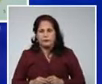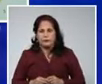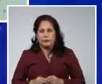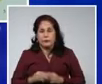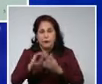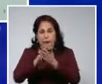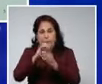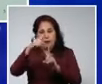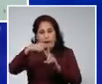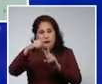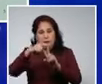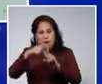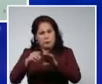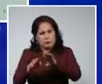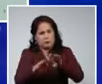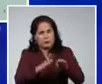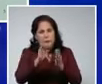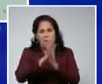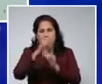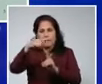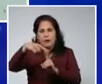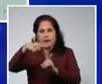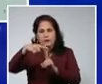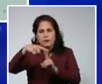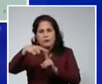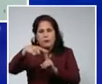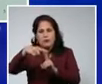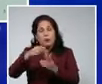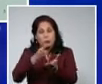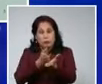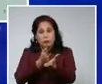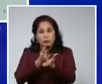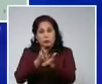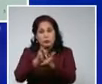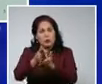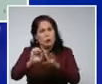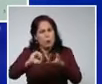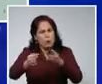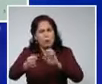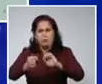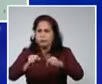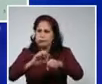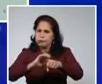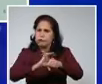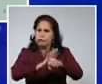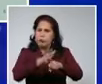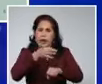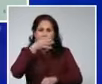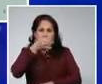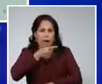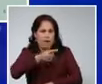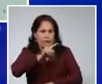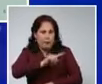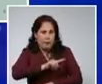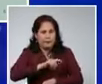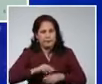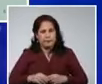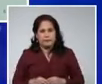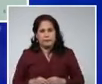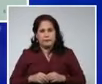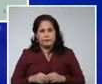Matanza, provincia que mantiene un control de la enfermedad, como hemos dicho en otras